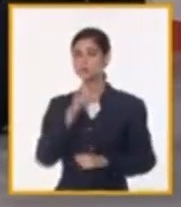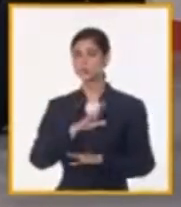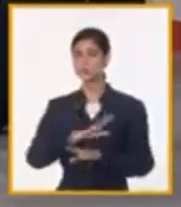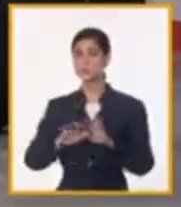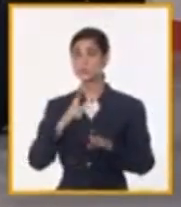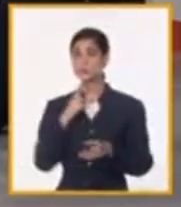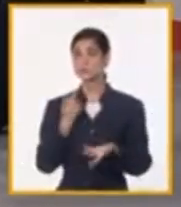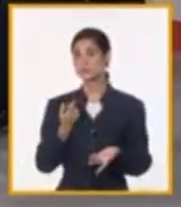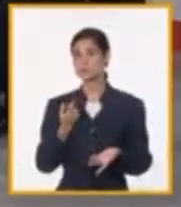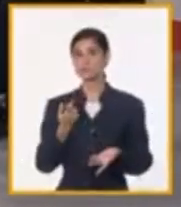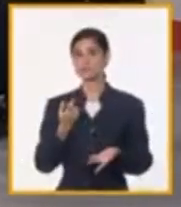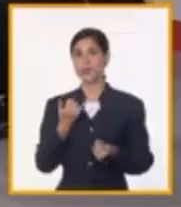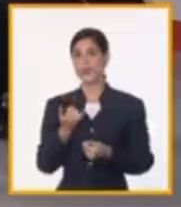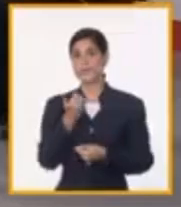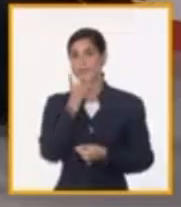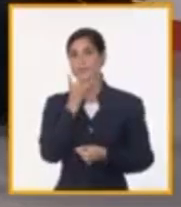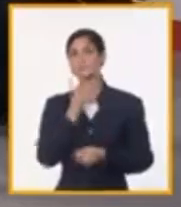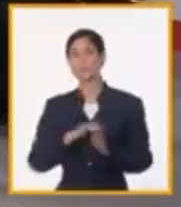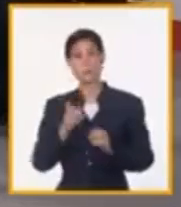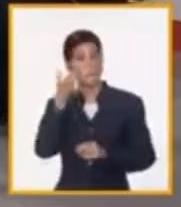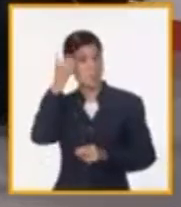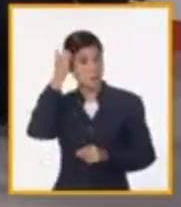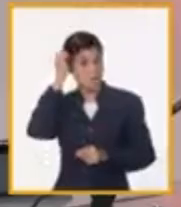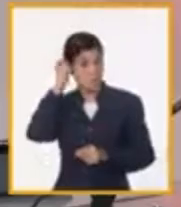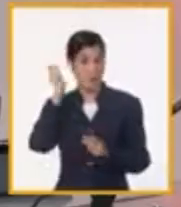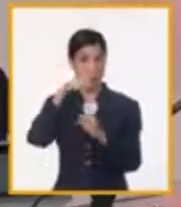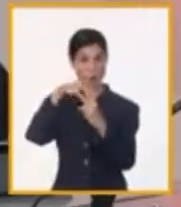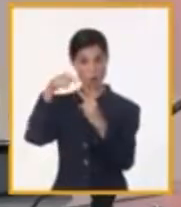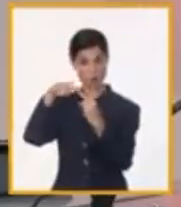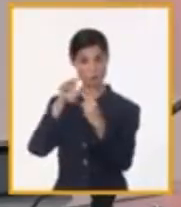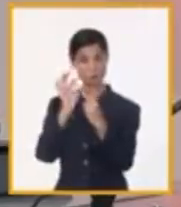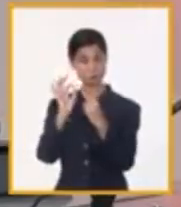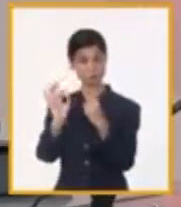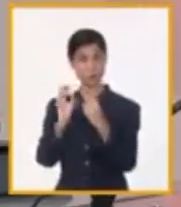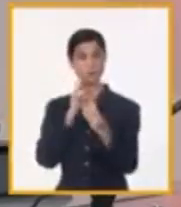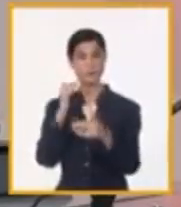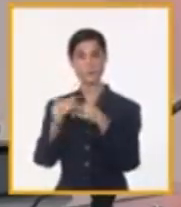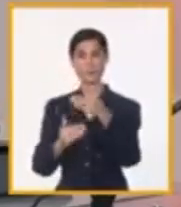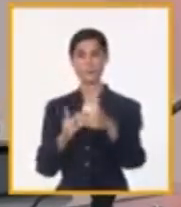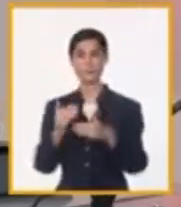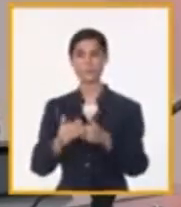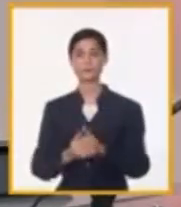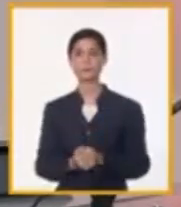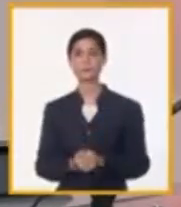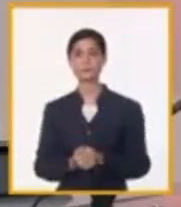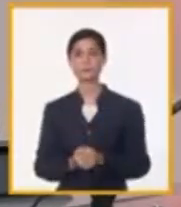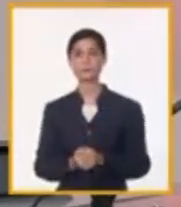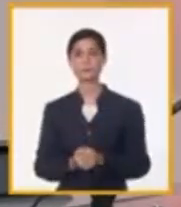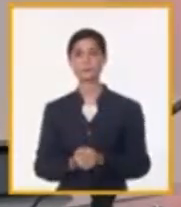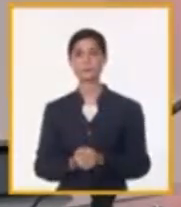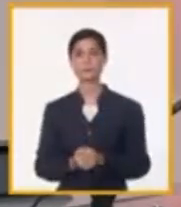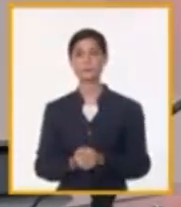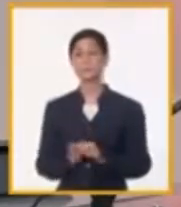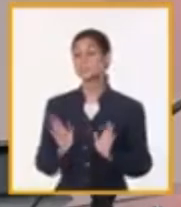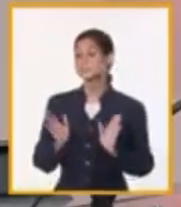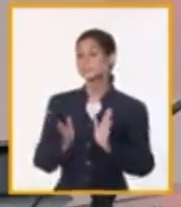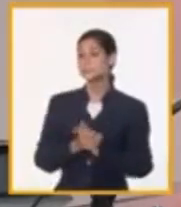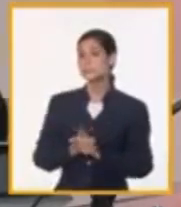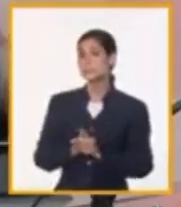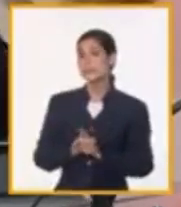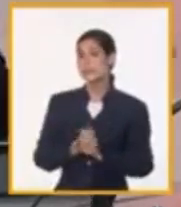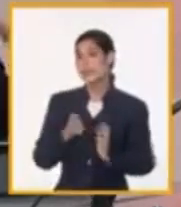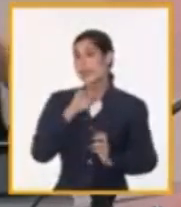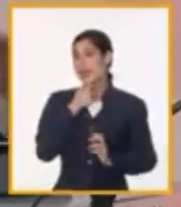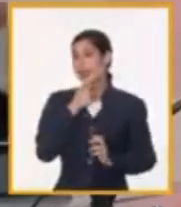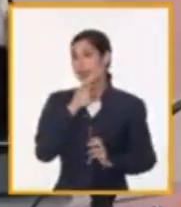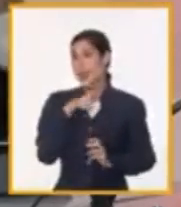fue el delfín político de María Corina mechado Ahora yo creo que es importante porque fíjate como en todo y bueno leonelo es un experto en eso